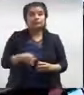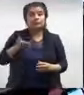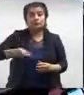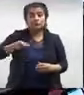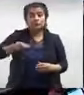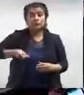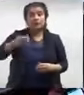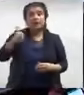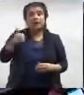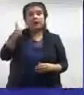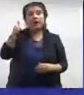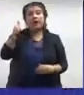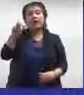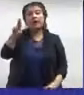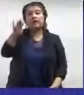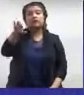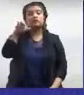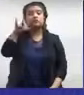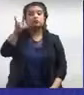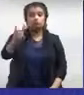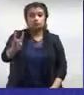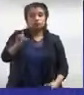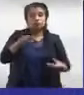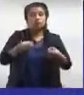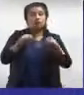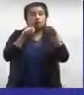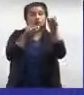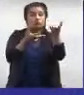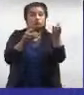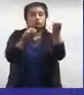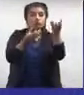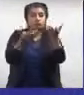Diputado Álvaro Arzú tiene la palabra para la discusión.